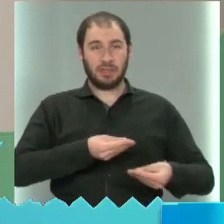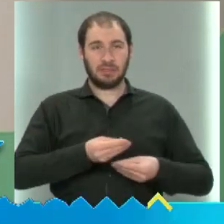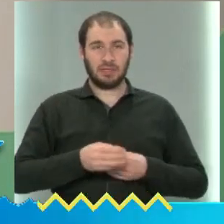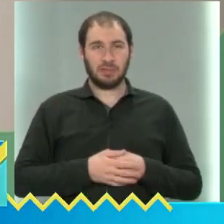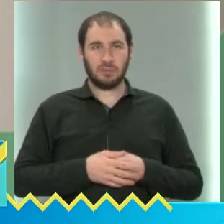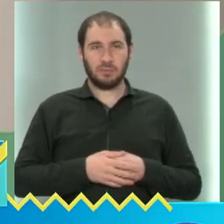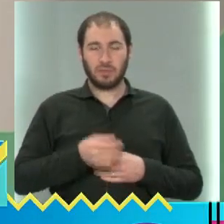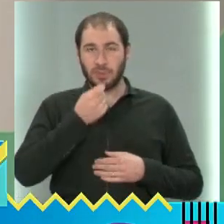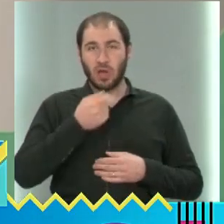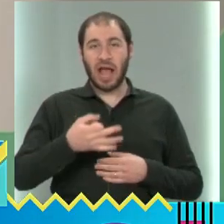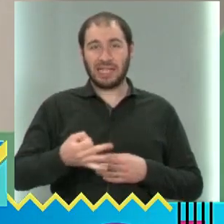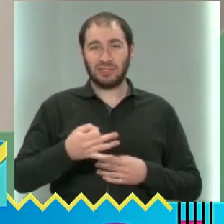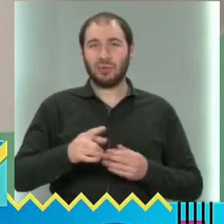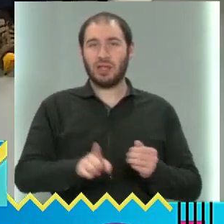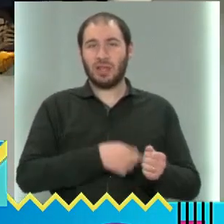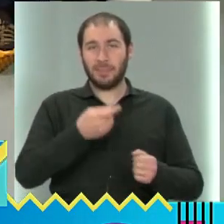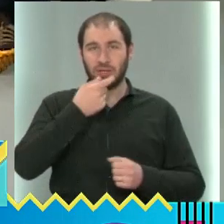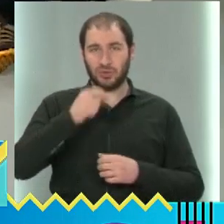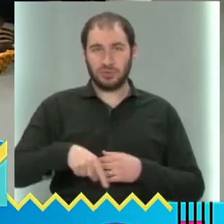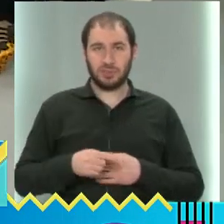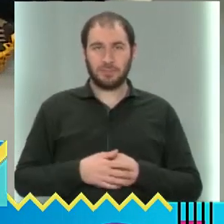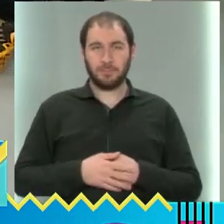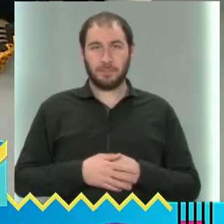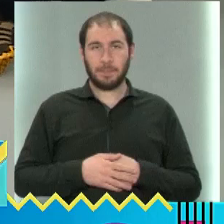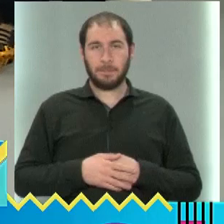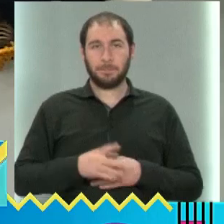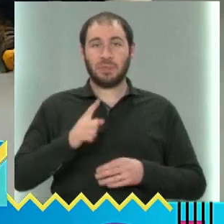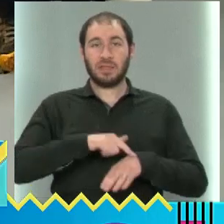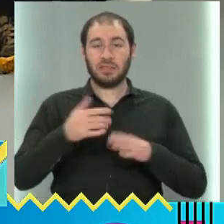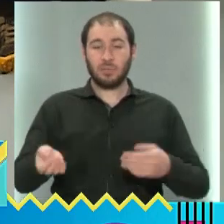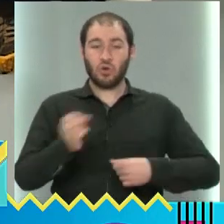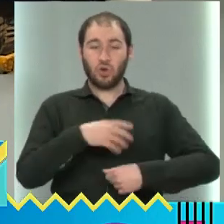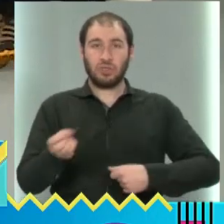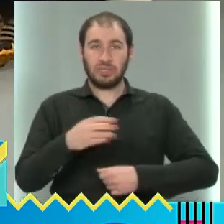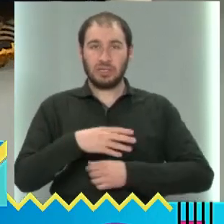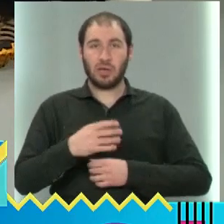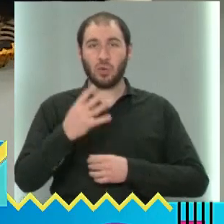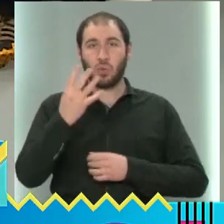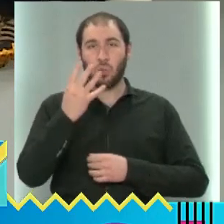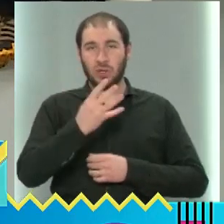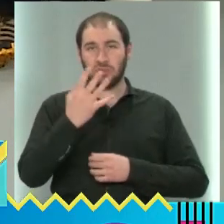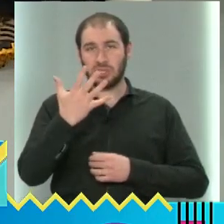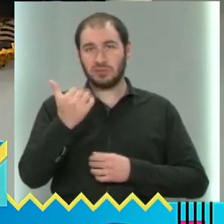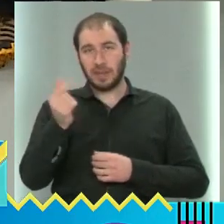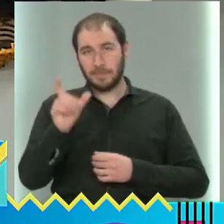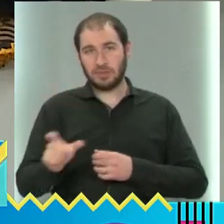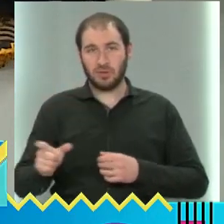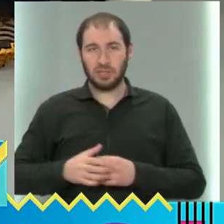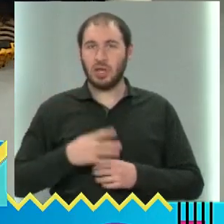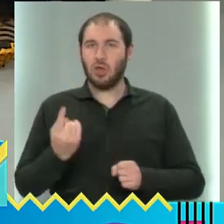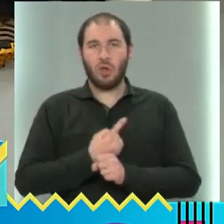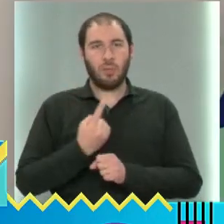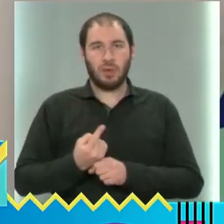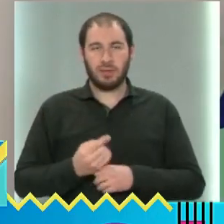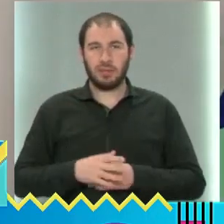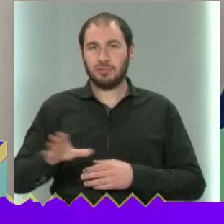una olivícola tradicional mendocina que en época de cosecha tiene 4, 5, 6 personas, no puede